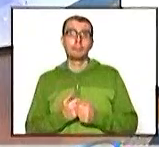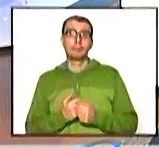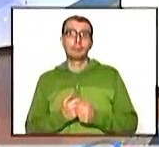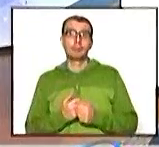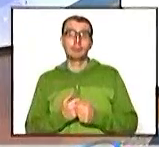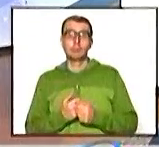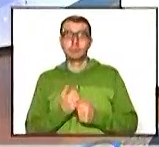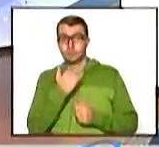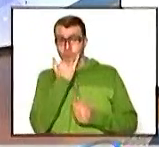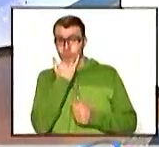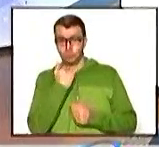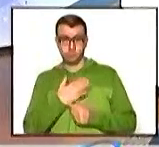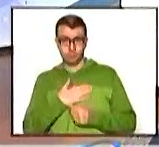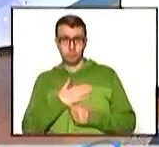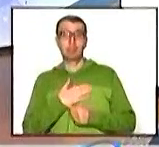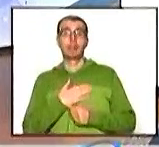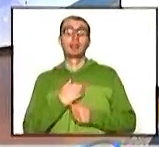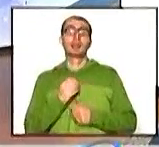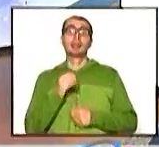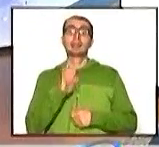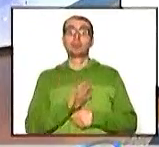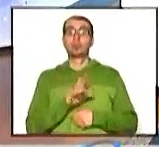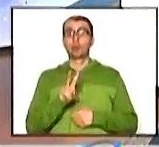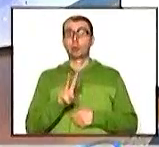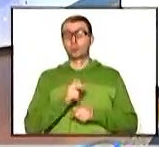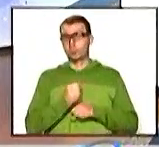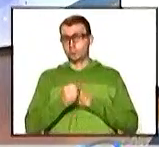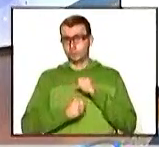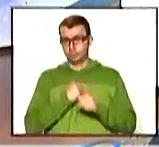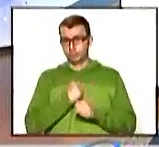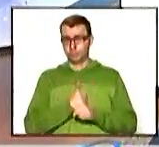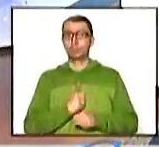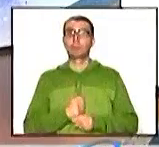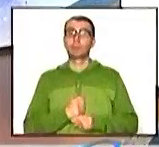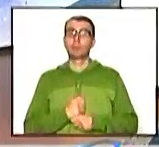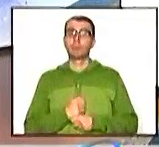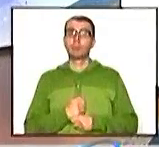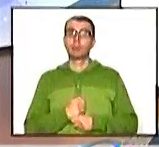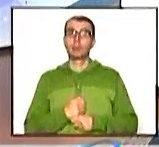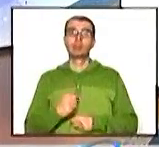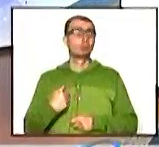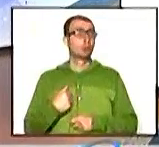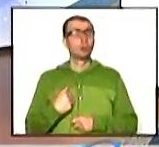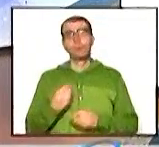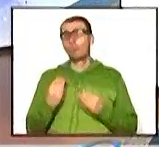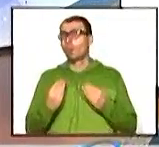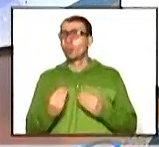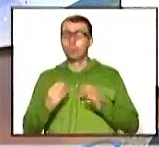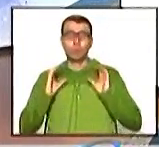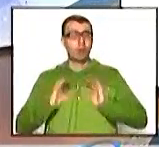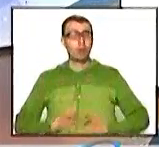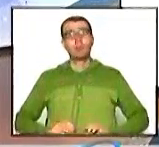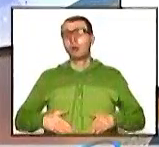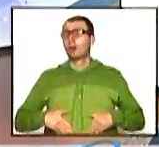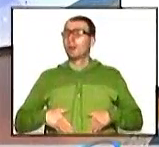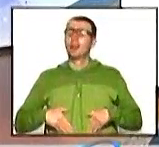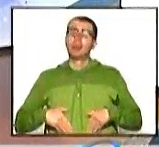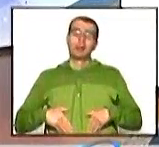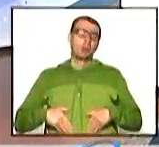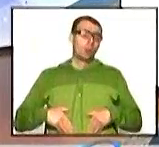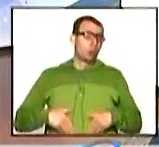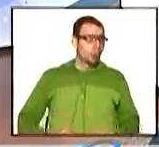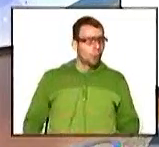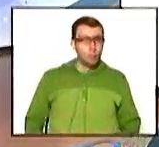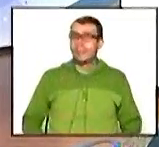tengo 52 años. A mí me mantiene un desaliento en el cuerpo, pero